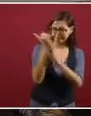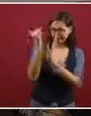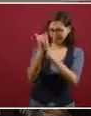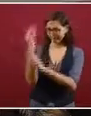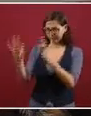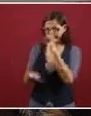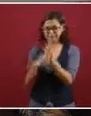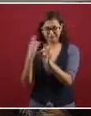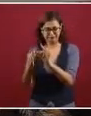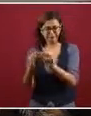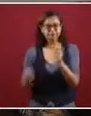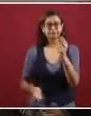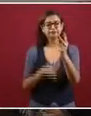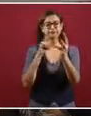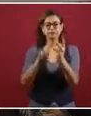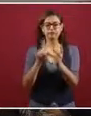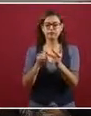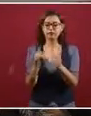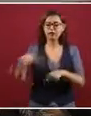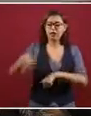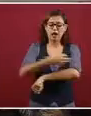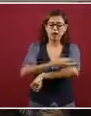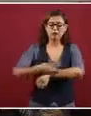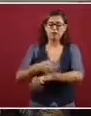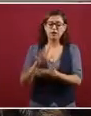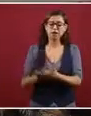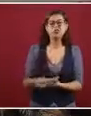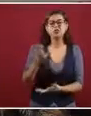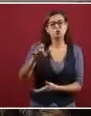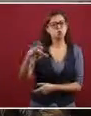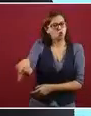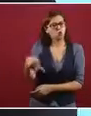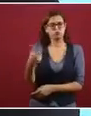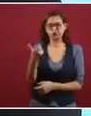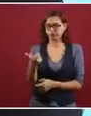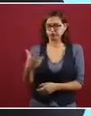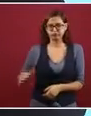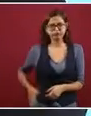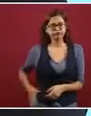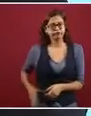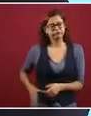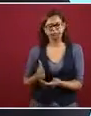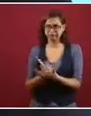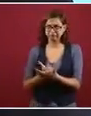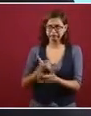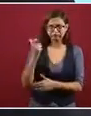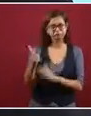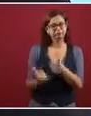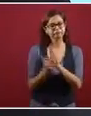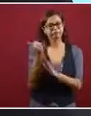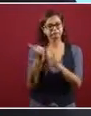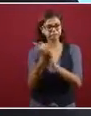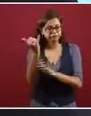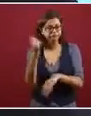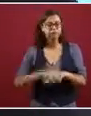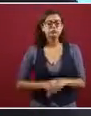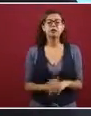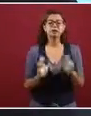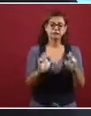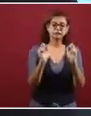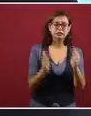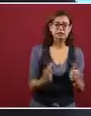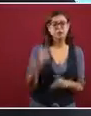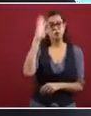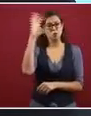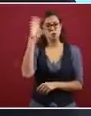3. La mayoría de las familias hicieron uso de sus propios recursos. 4. En entidades como Chiapas, Morelos y